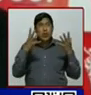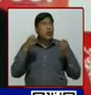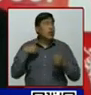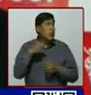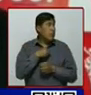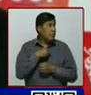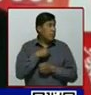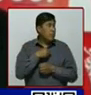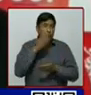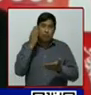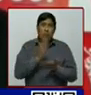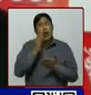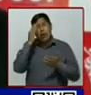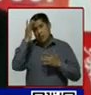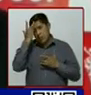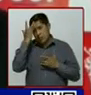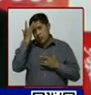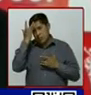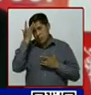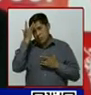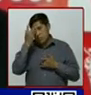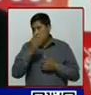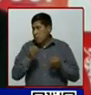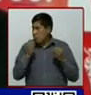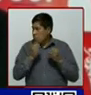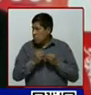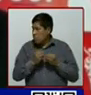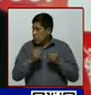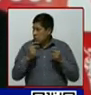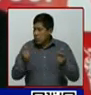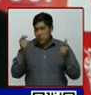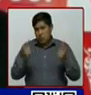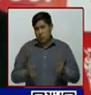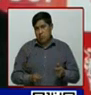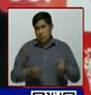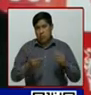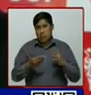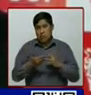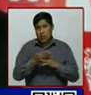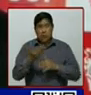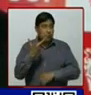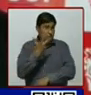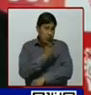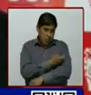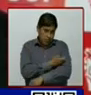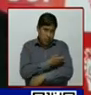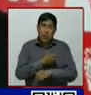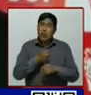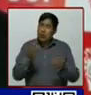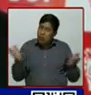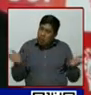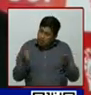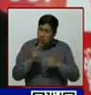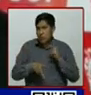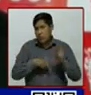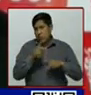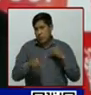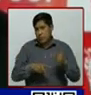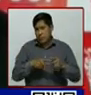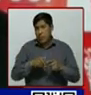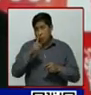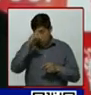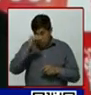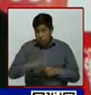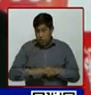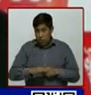queremos frenar esta enfermedad de la forma más sublime, que es a través de la vacunación. Entonces, invitamos a toda la población potosina. Un